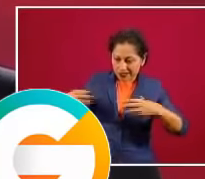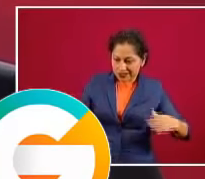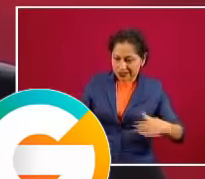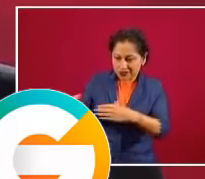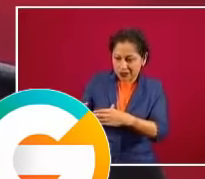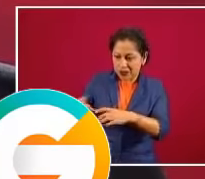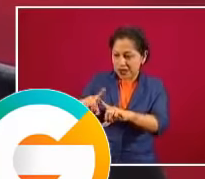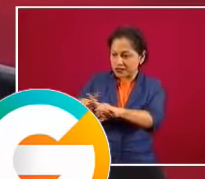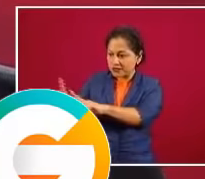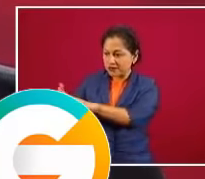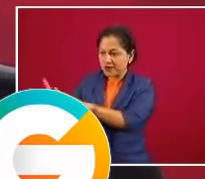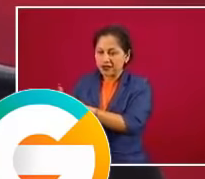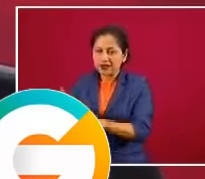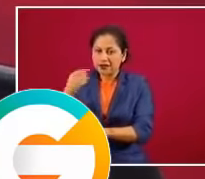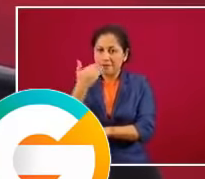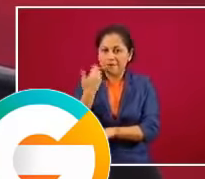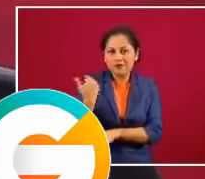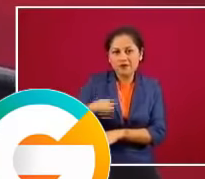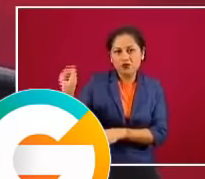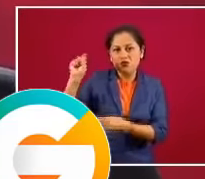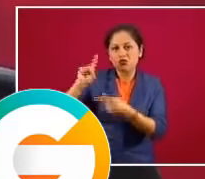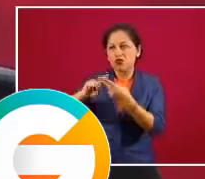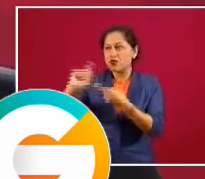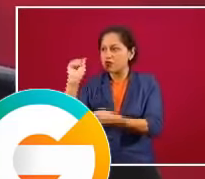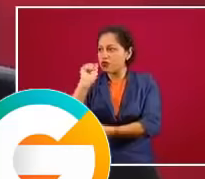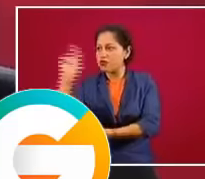de especialistas, de científicos.